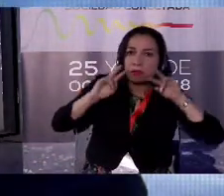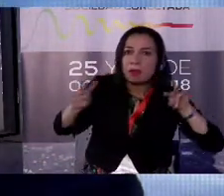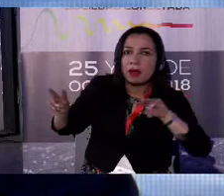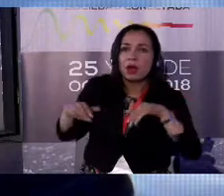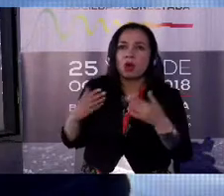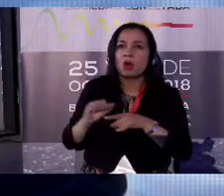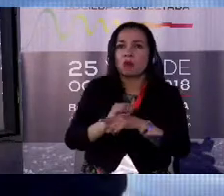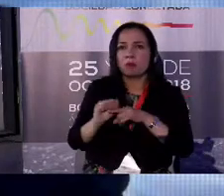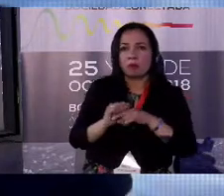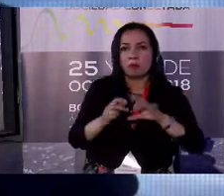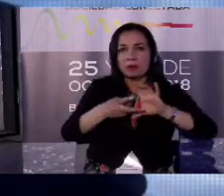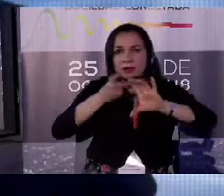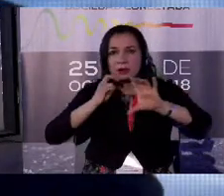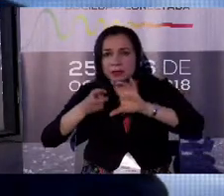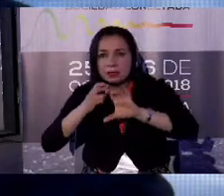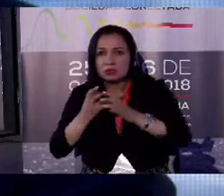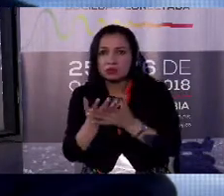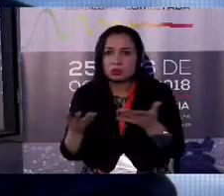cómo operar una planta,